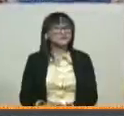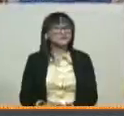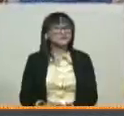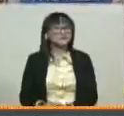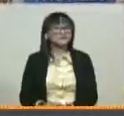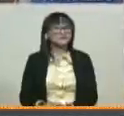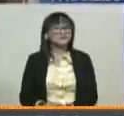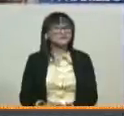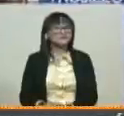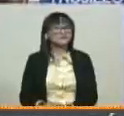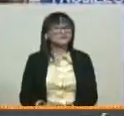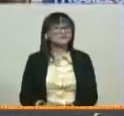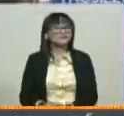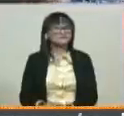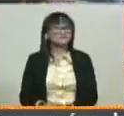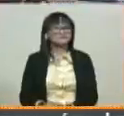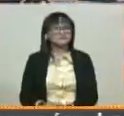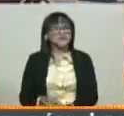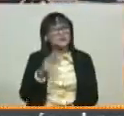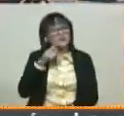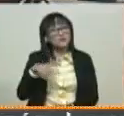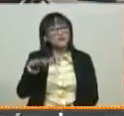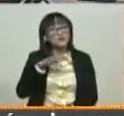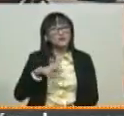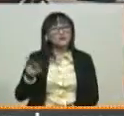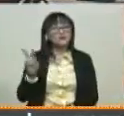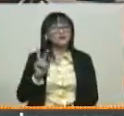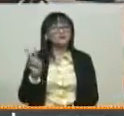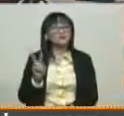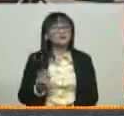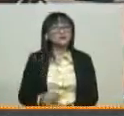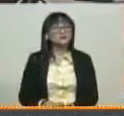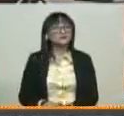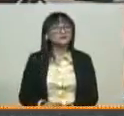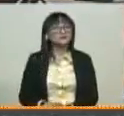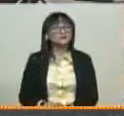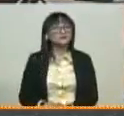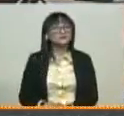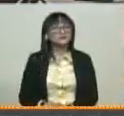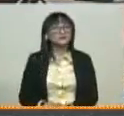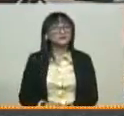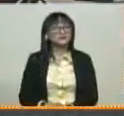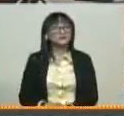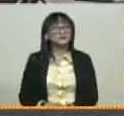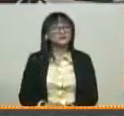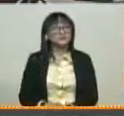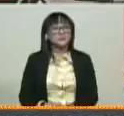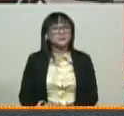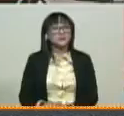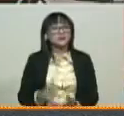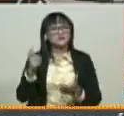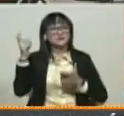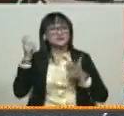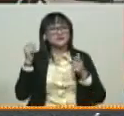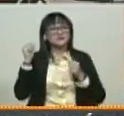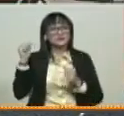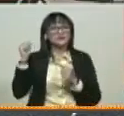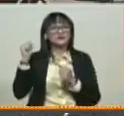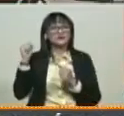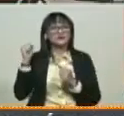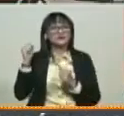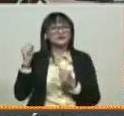Chávez fue una bendición para el pueblo de Venezuela. Yo me asumo chavista,